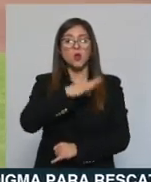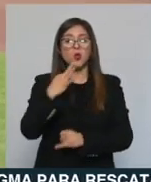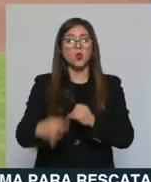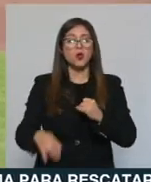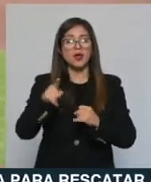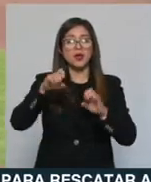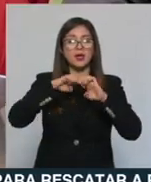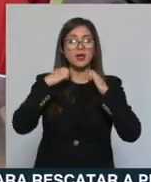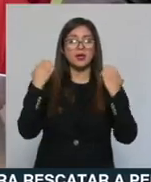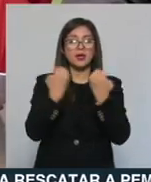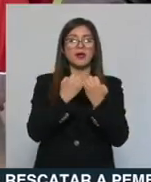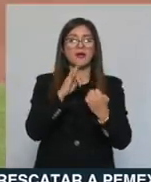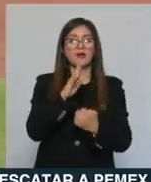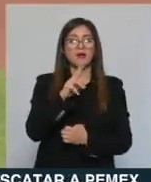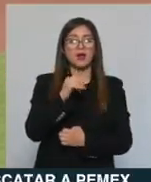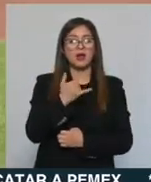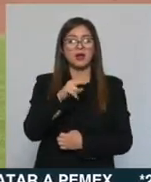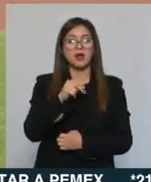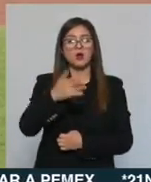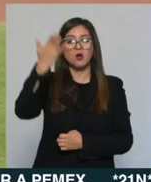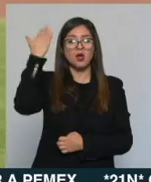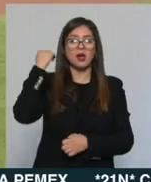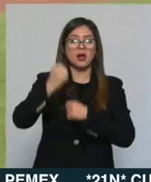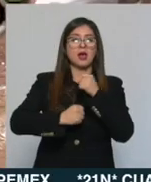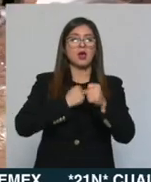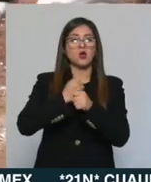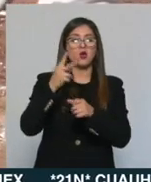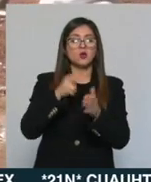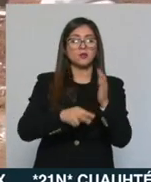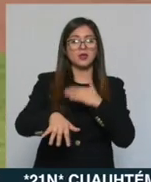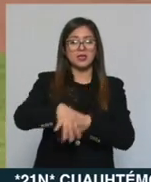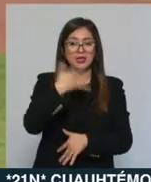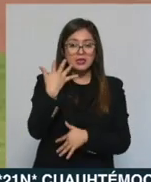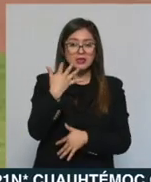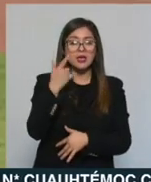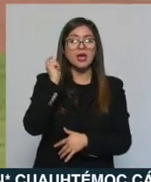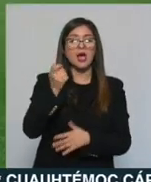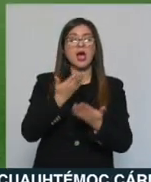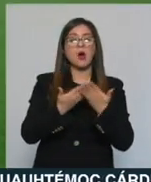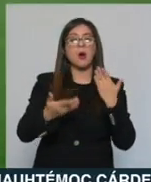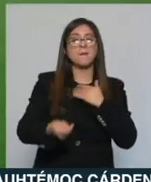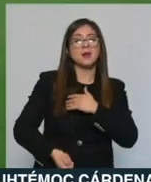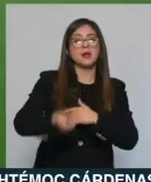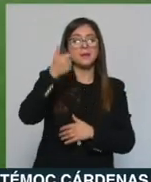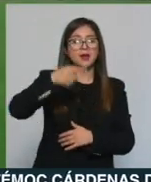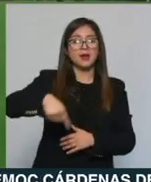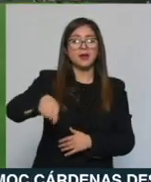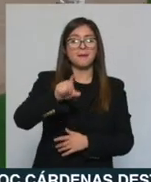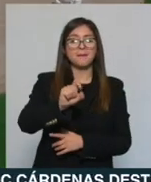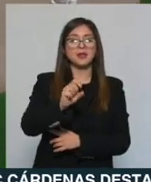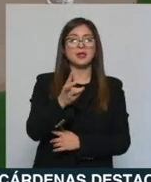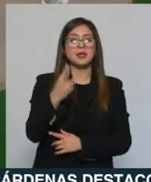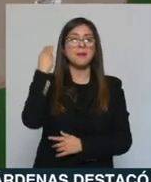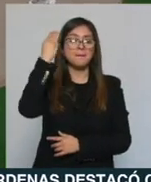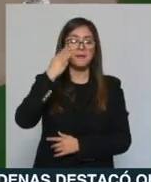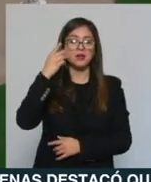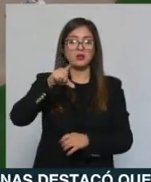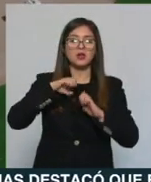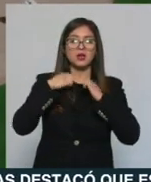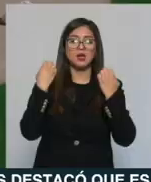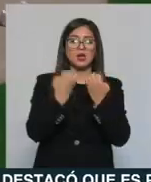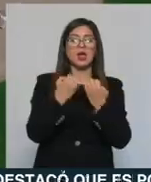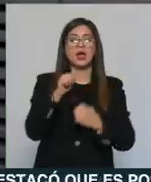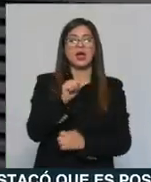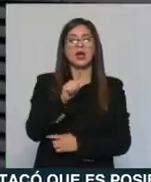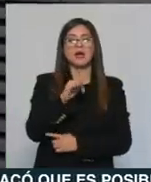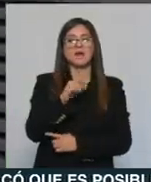remodelado Estadio Frainano a partir del año 2015. El grito de Play Ball se escuchará por primera vez este próximo 23 de marzo en el Estadio Alfredo